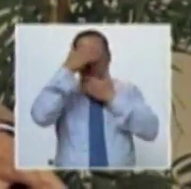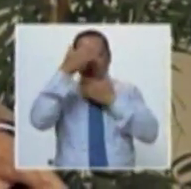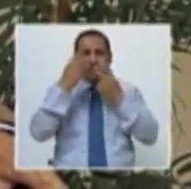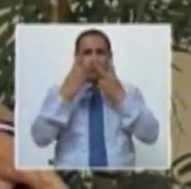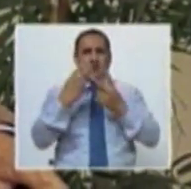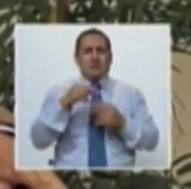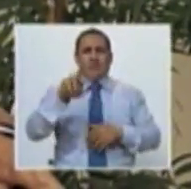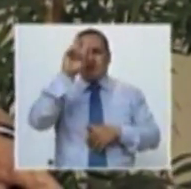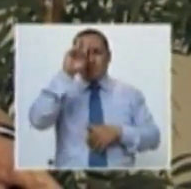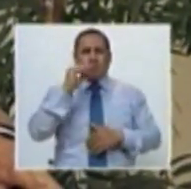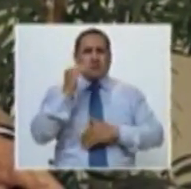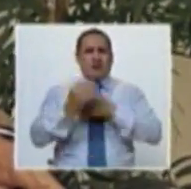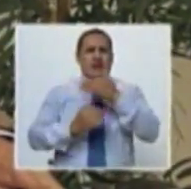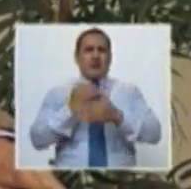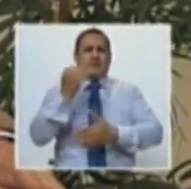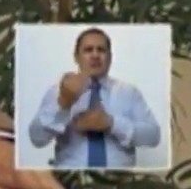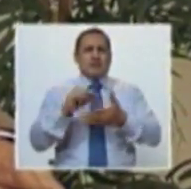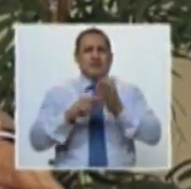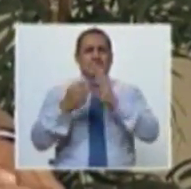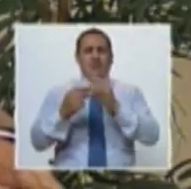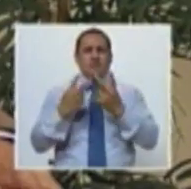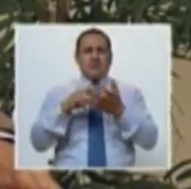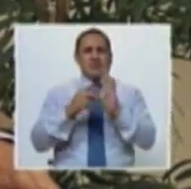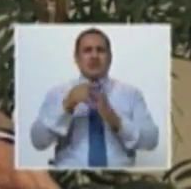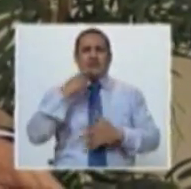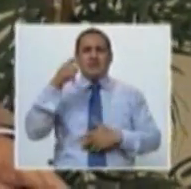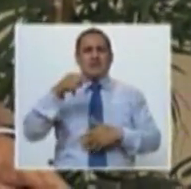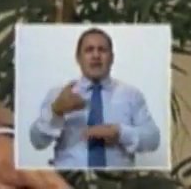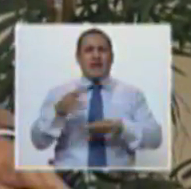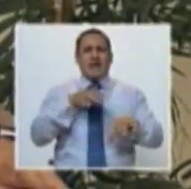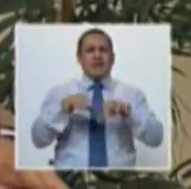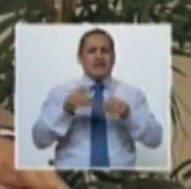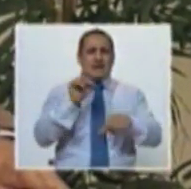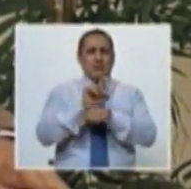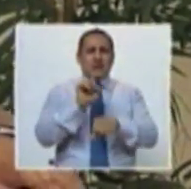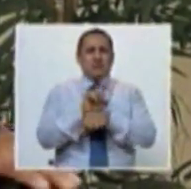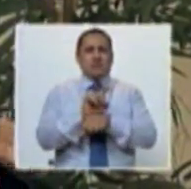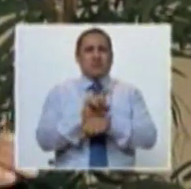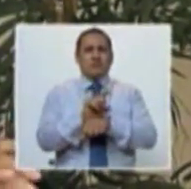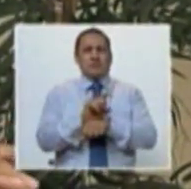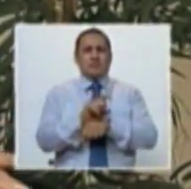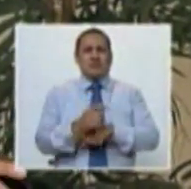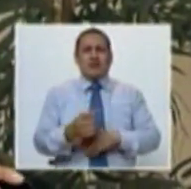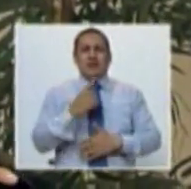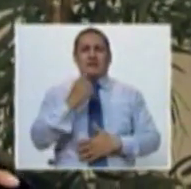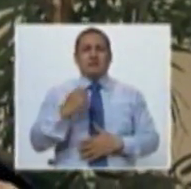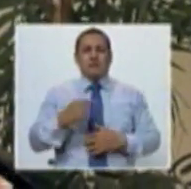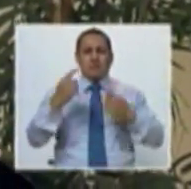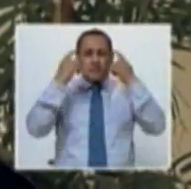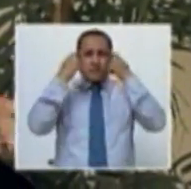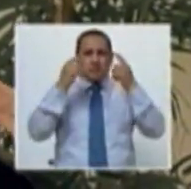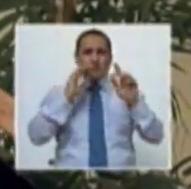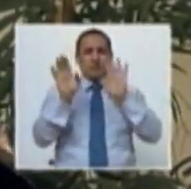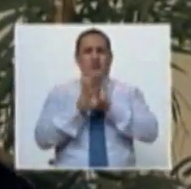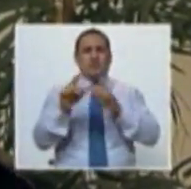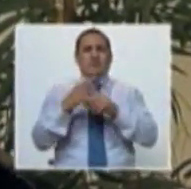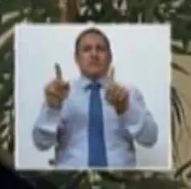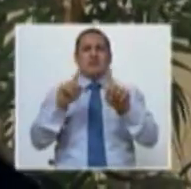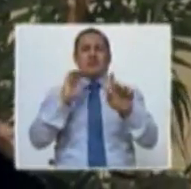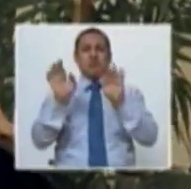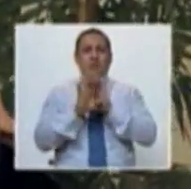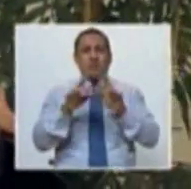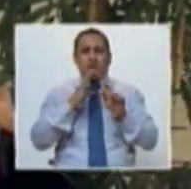Perú con respecto a lo que se debe hacer en educación en el Perú. Es una materia totalmente distinta.